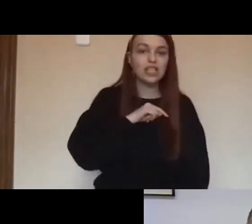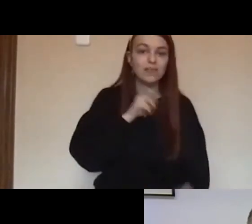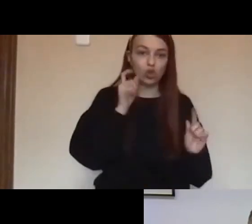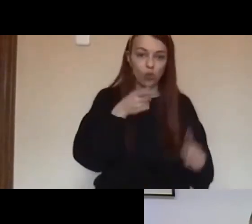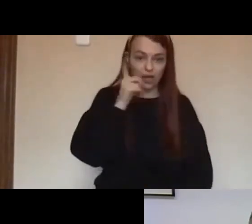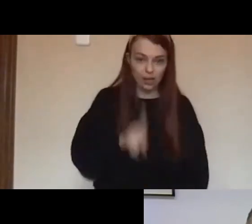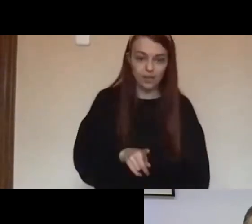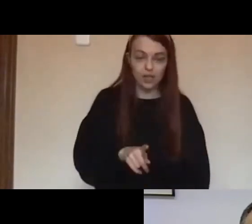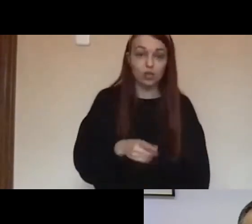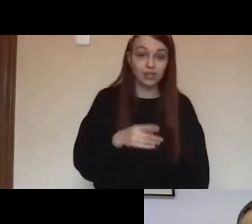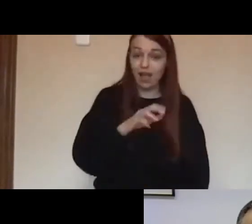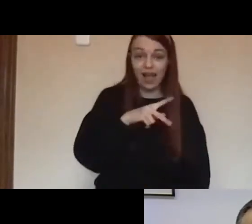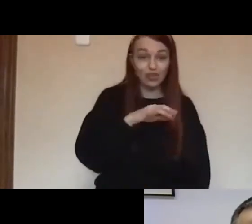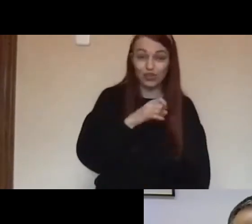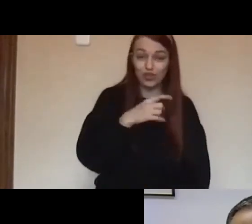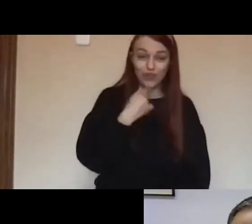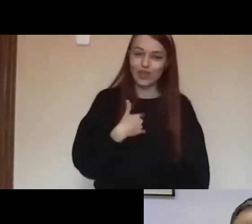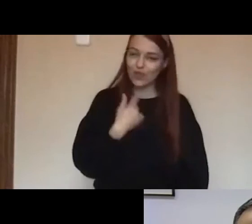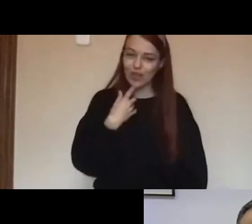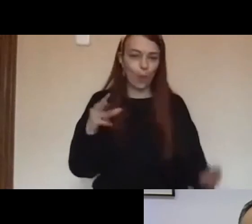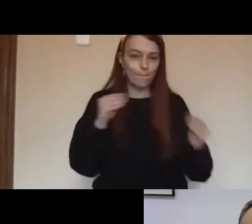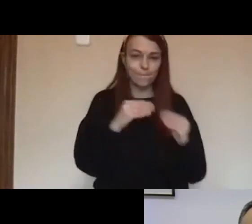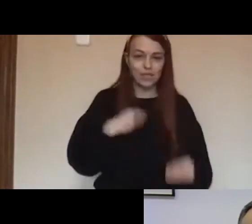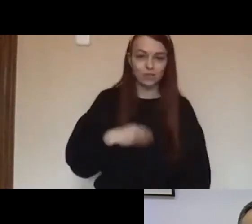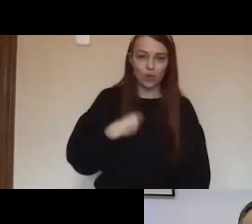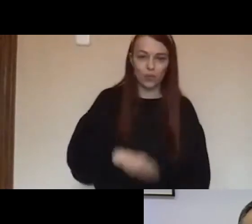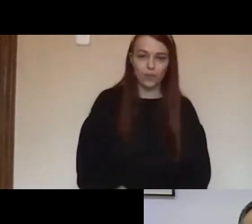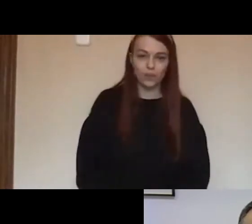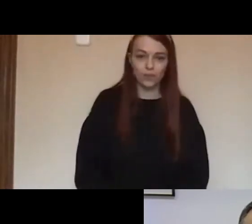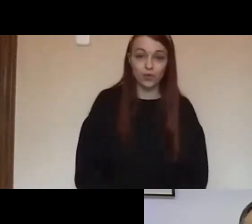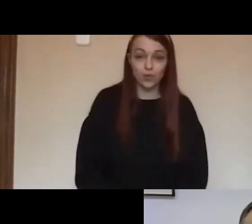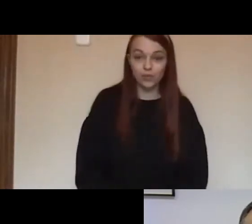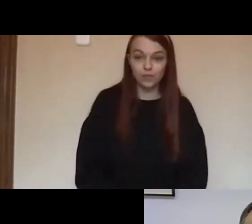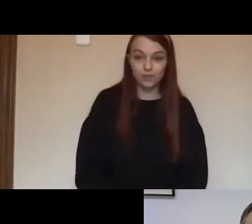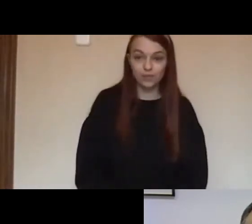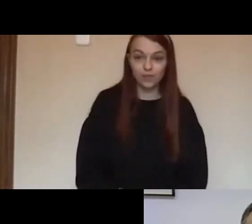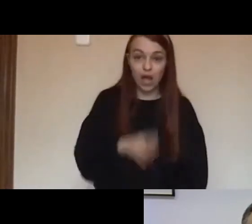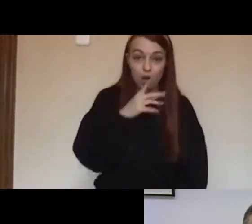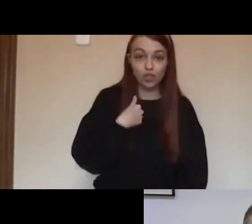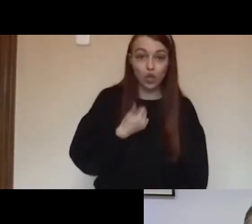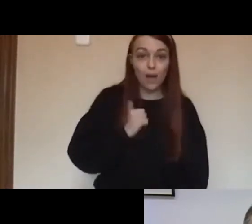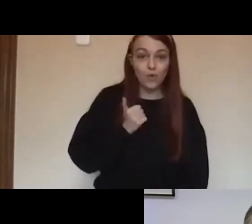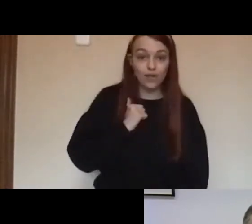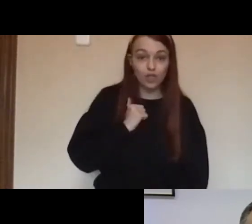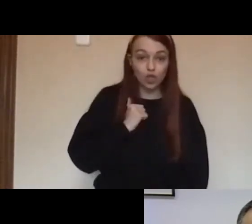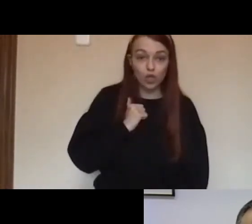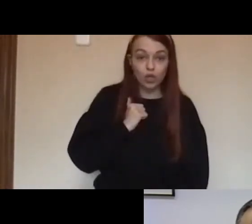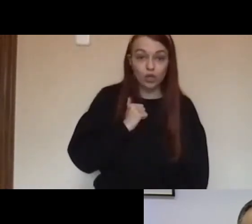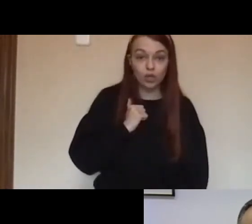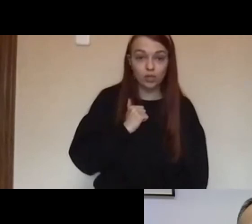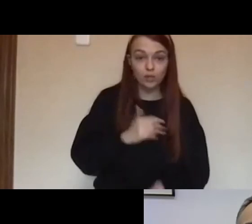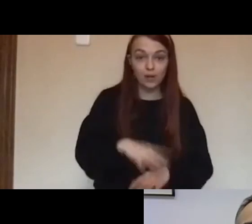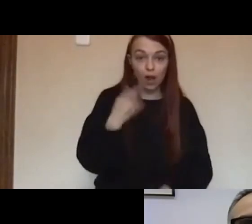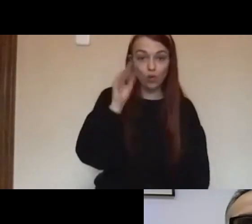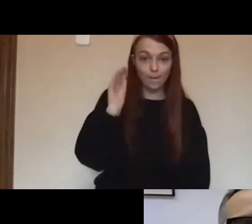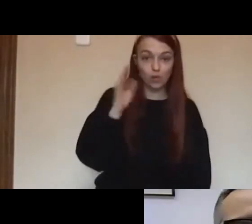que lo mismo que ha dicho él. Bueno, pues nos quedan 10 minutos, así que voy a aprovechar yo para plantearos una